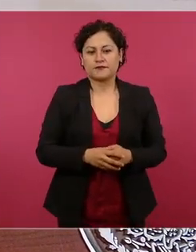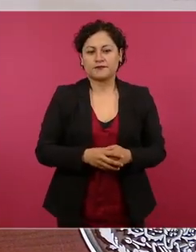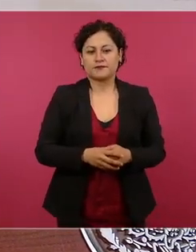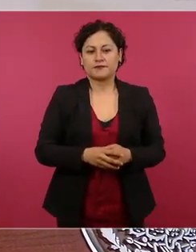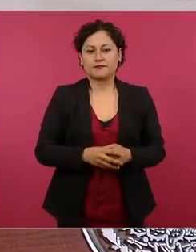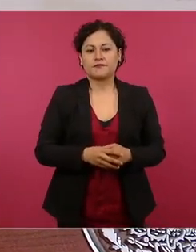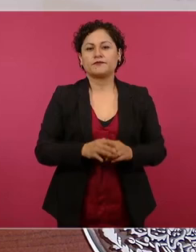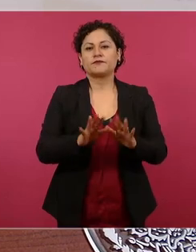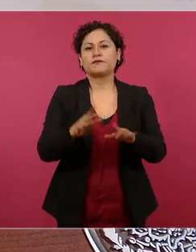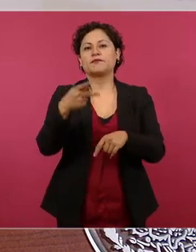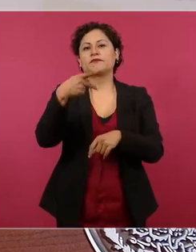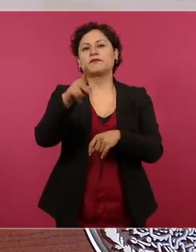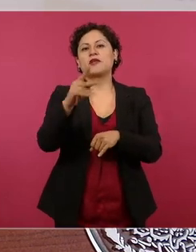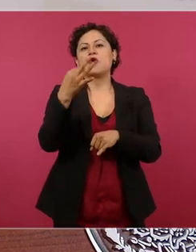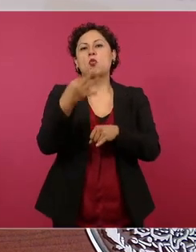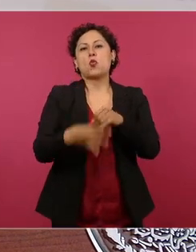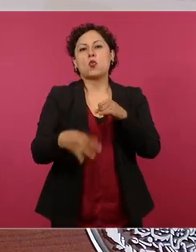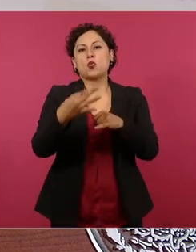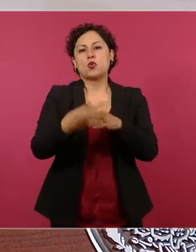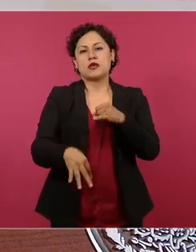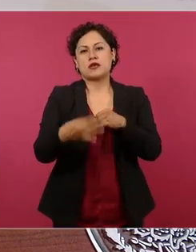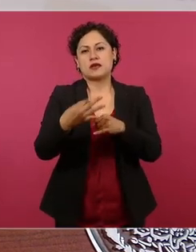sería la última parte.